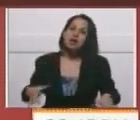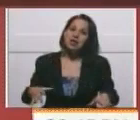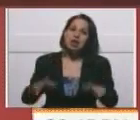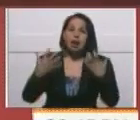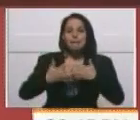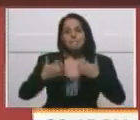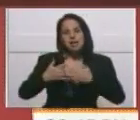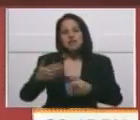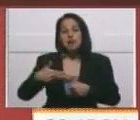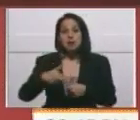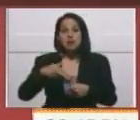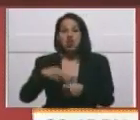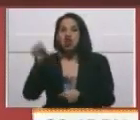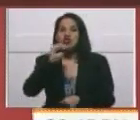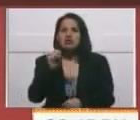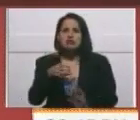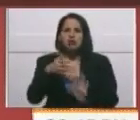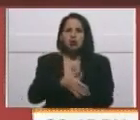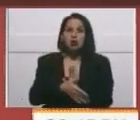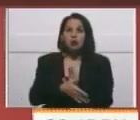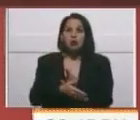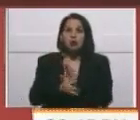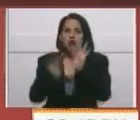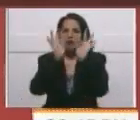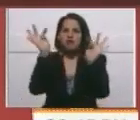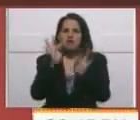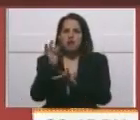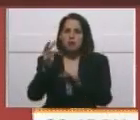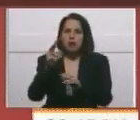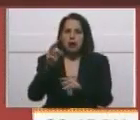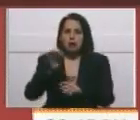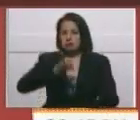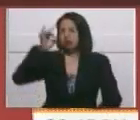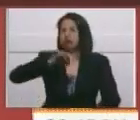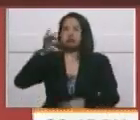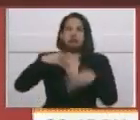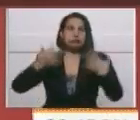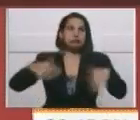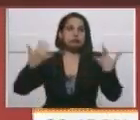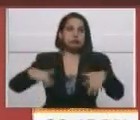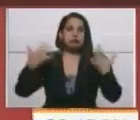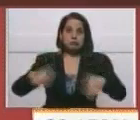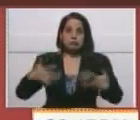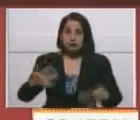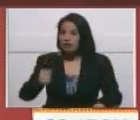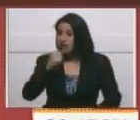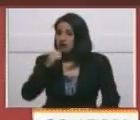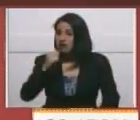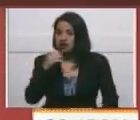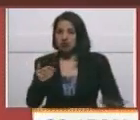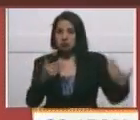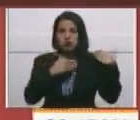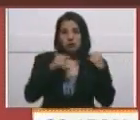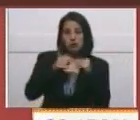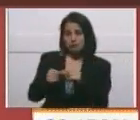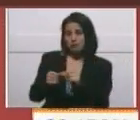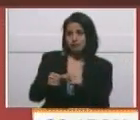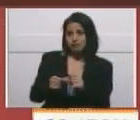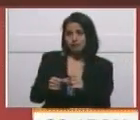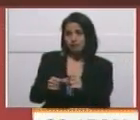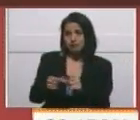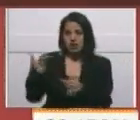por la forma como lo estaban haciendo con unos intereses exorbitantes y quien se iba a quedar con esa